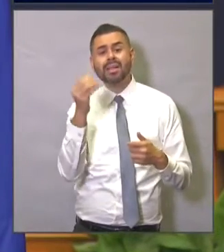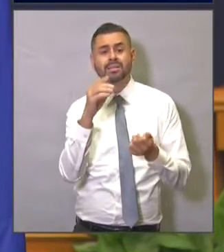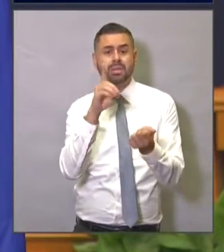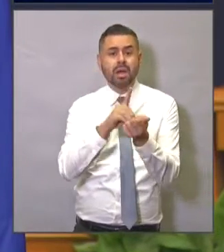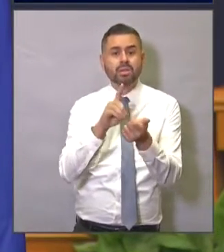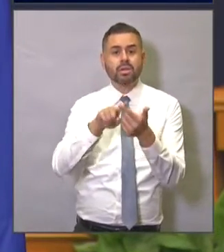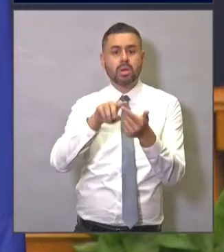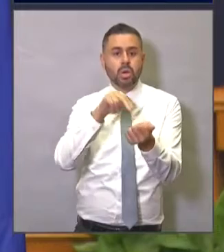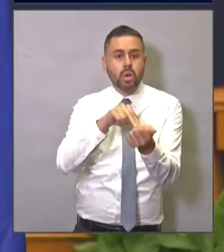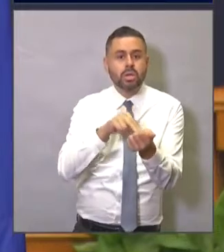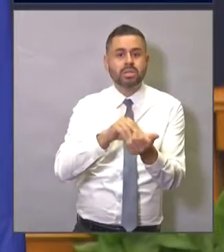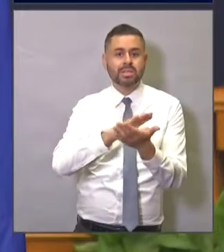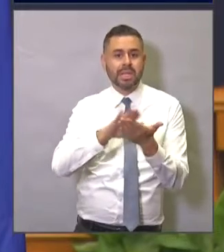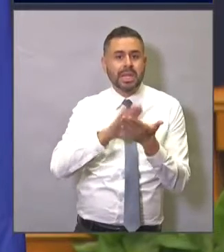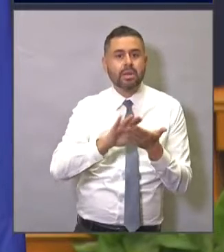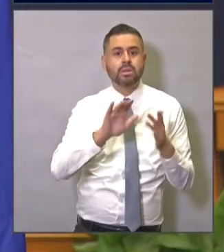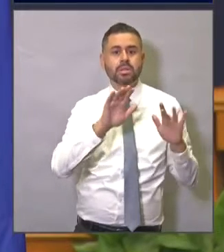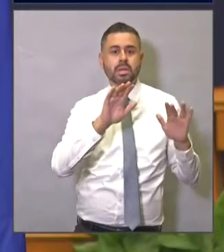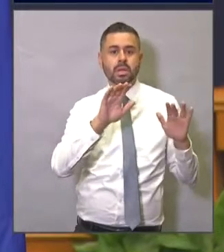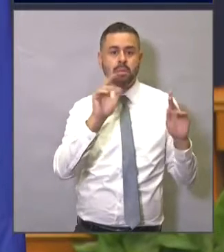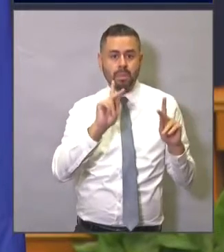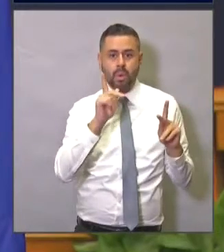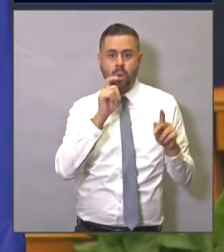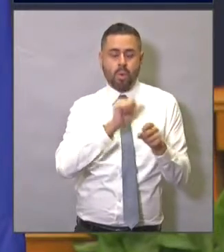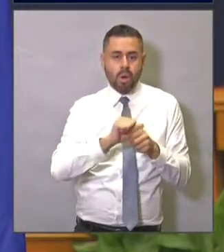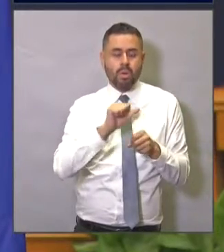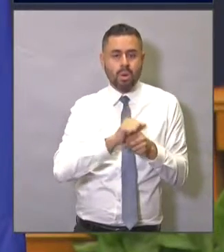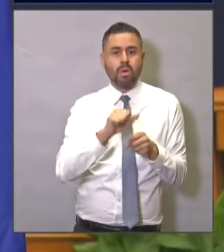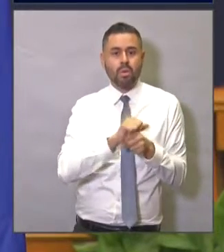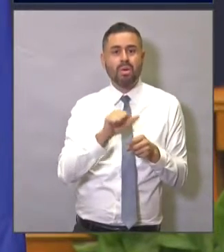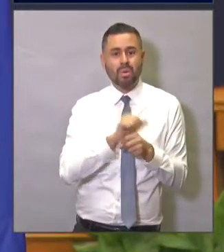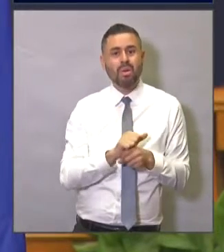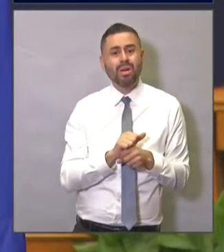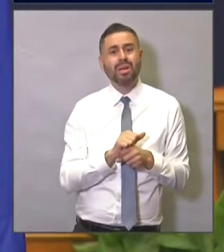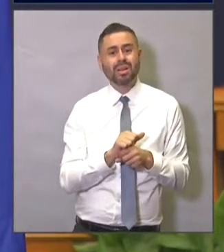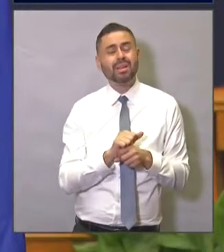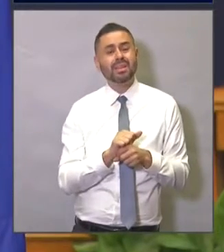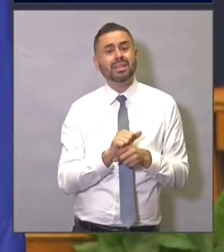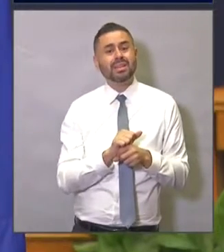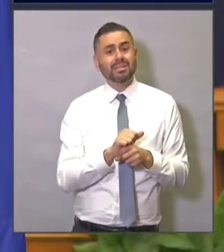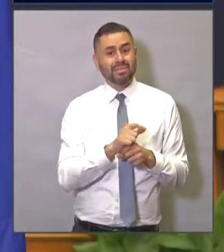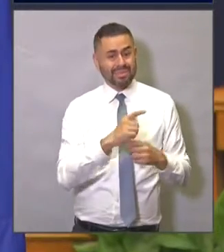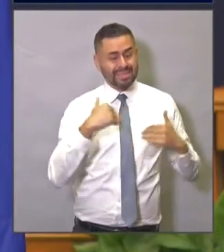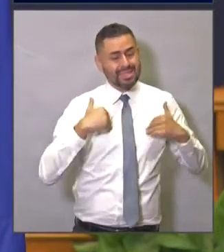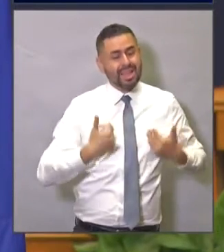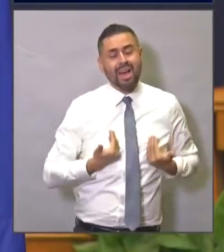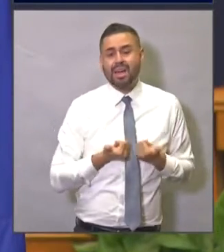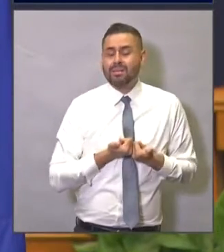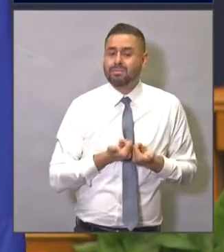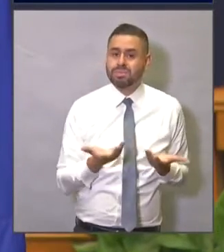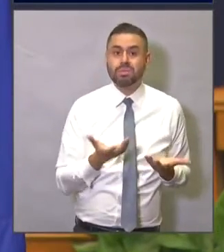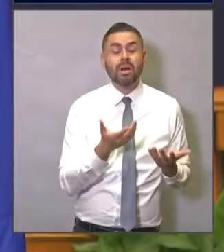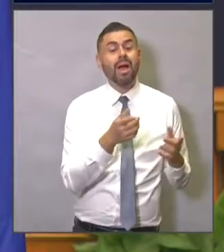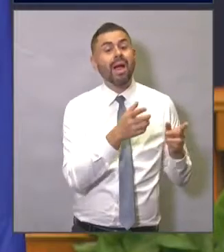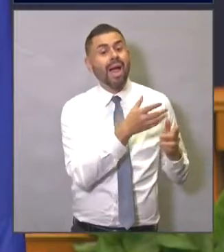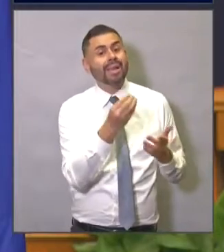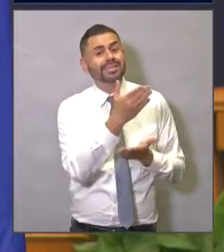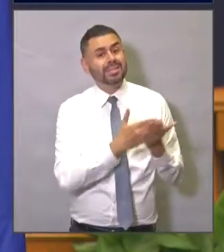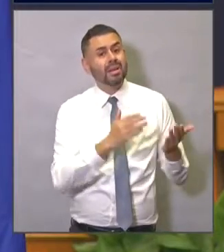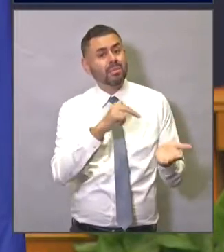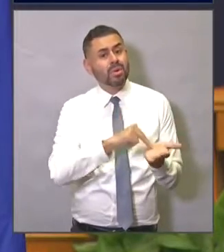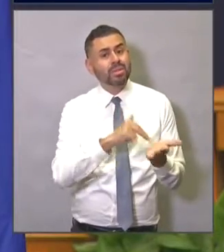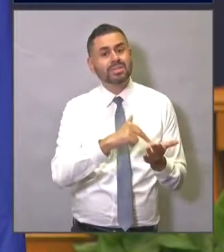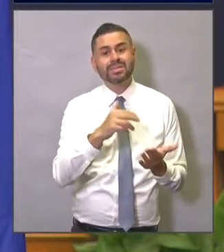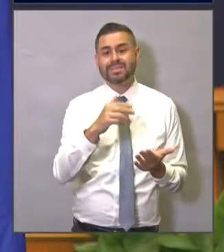están cansados y en muchos casos también enfermos. Es nuestra responsabilidad colectiva proteger